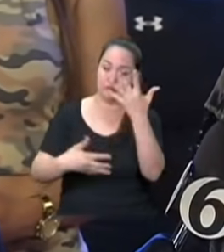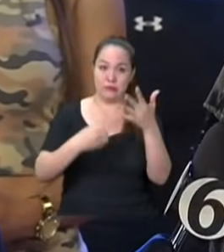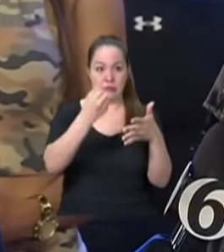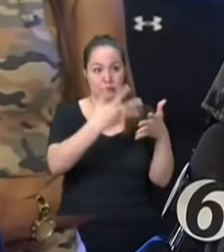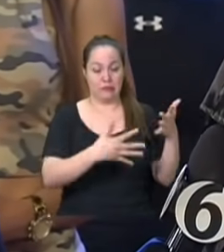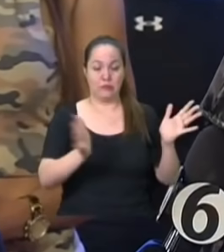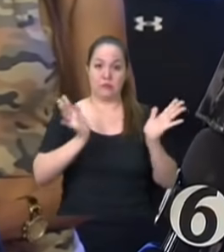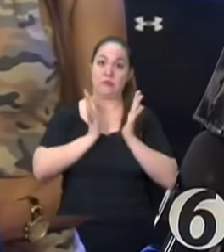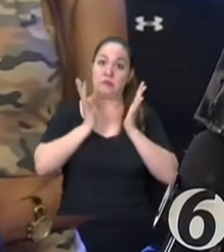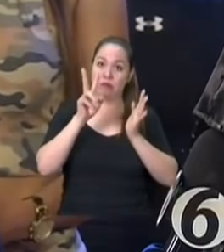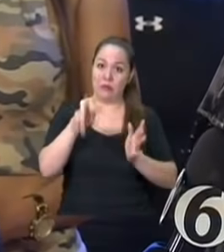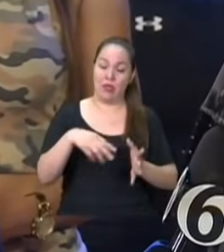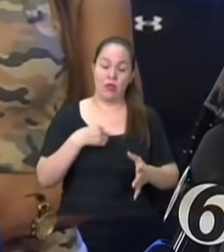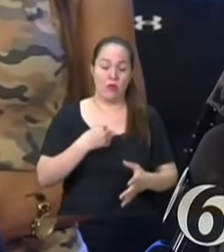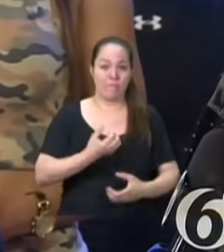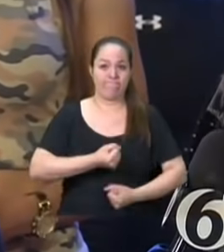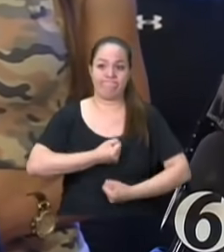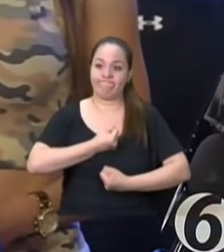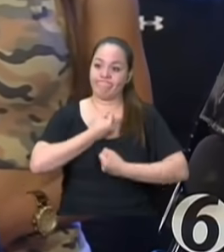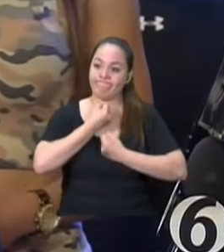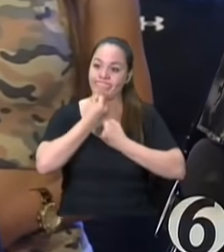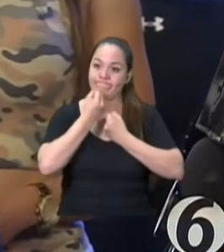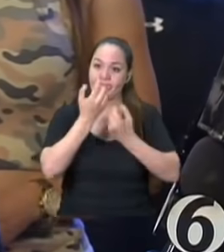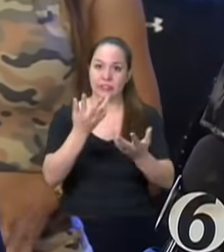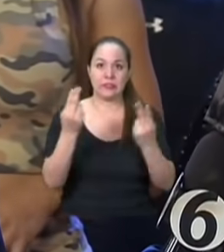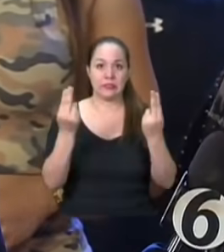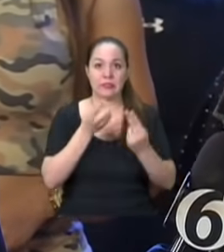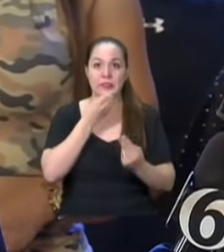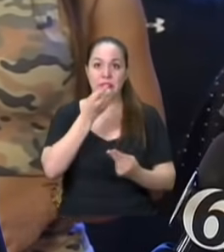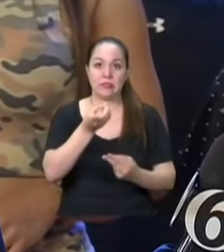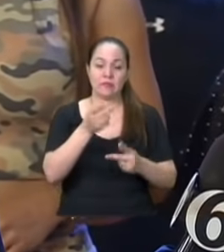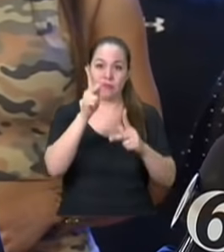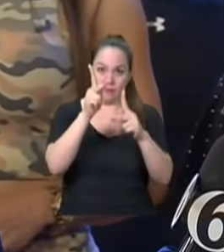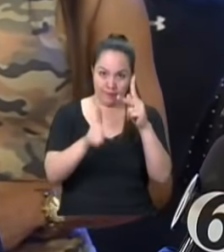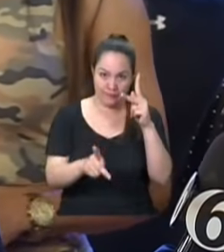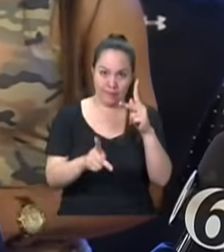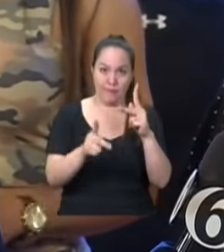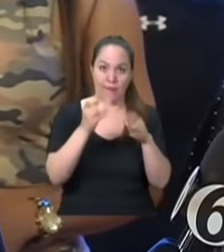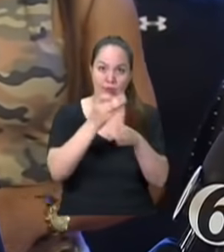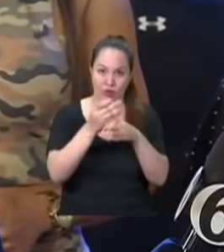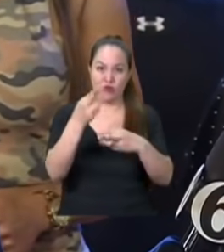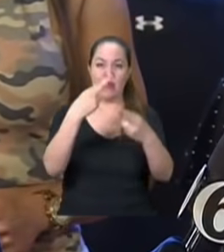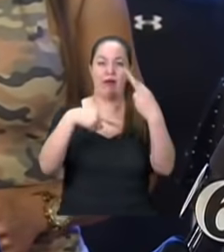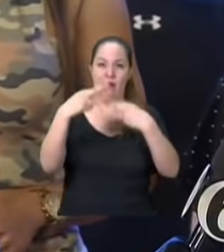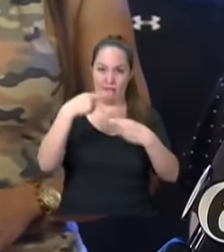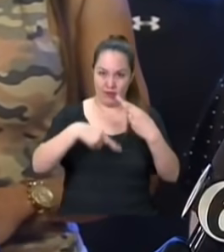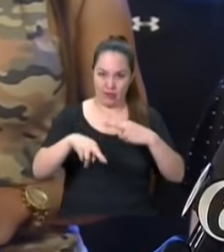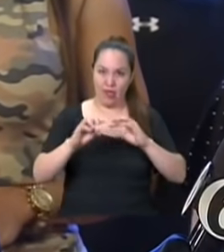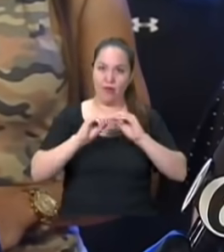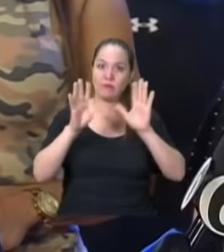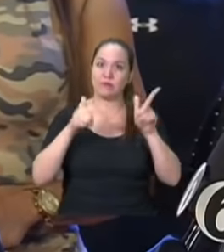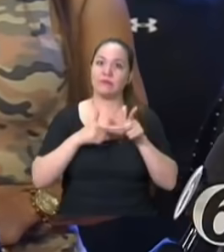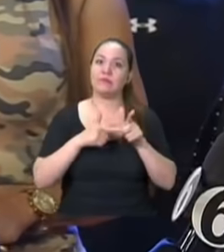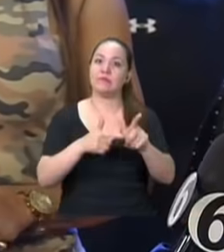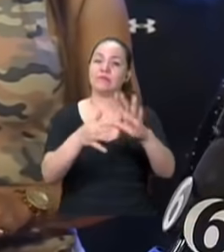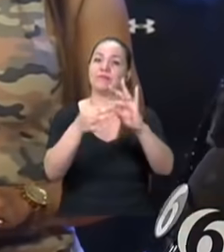decirles. Antes, vamos a una pequeña pausa y volvemos. El desenlace,